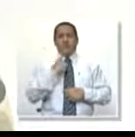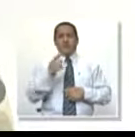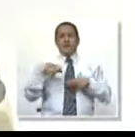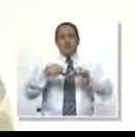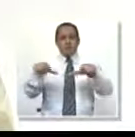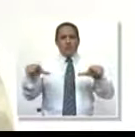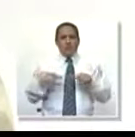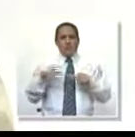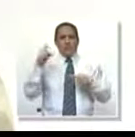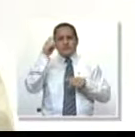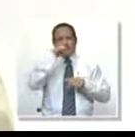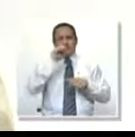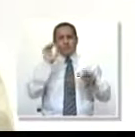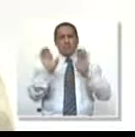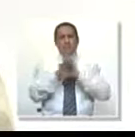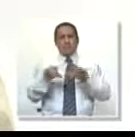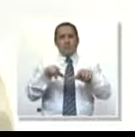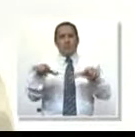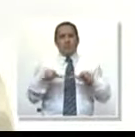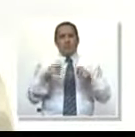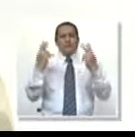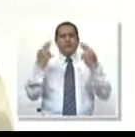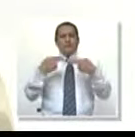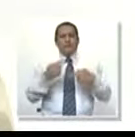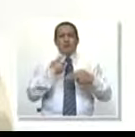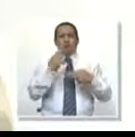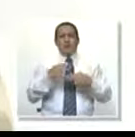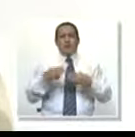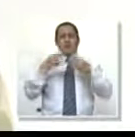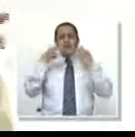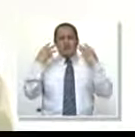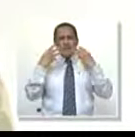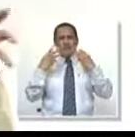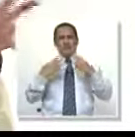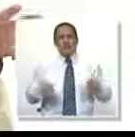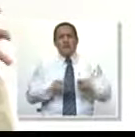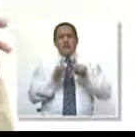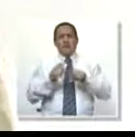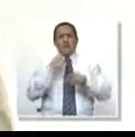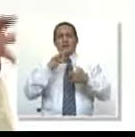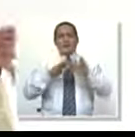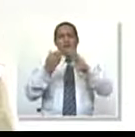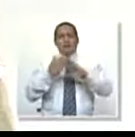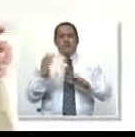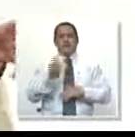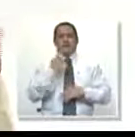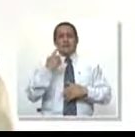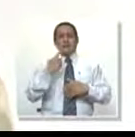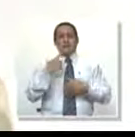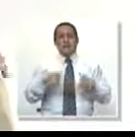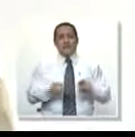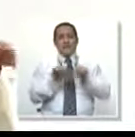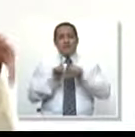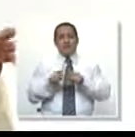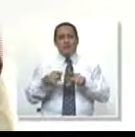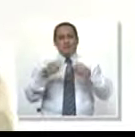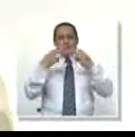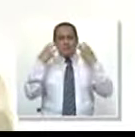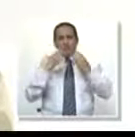hay zonas complejas No es cierto las zonas de frontera las zonas amazónicas en donde Hay comunidades indígenas